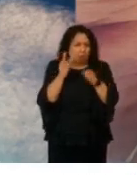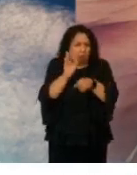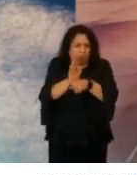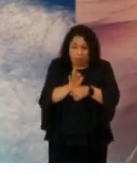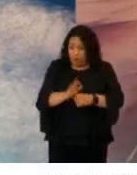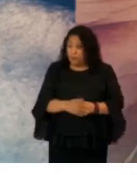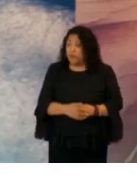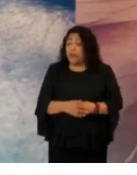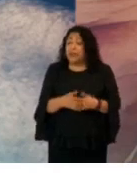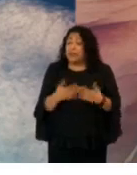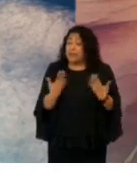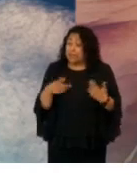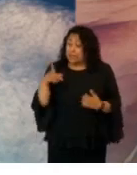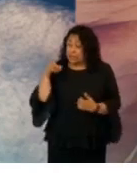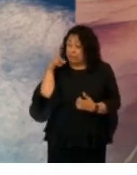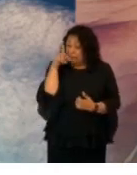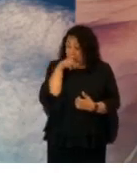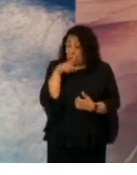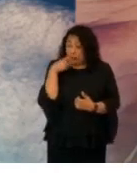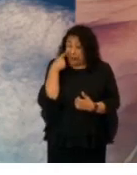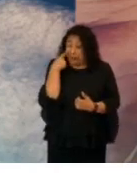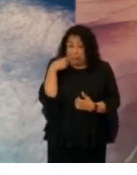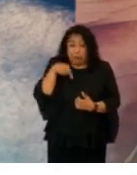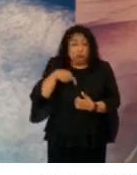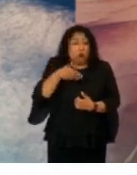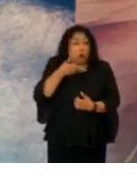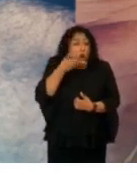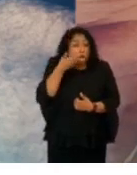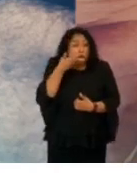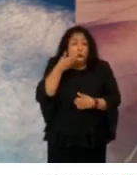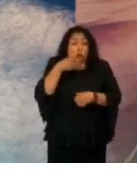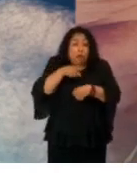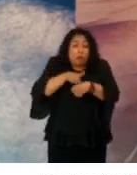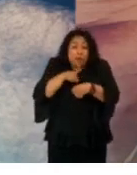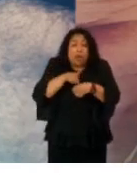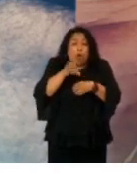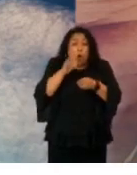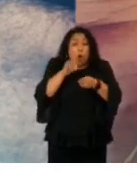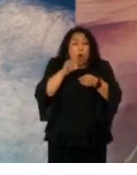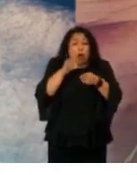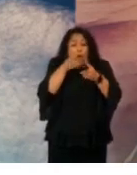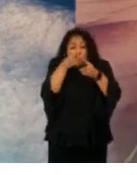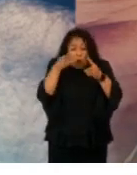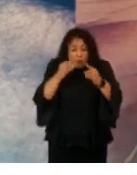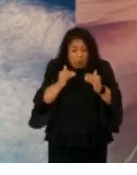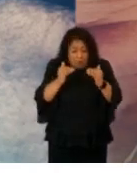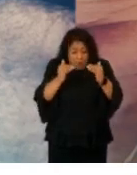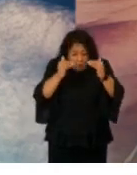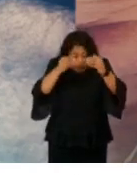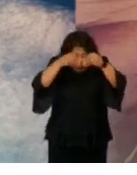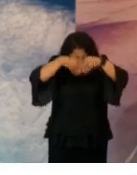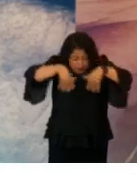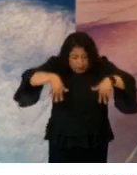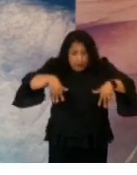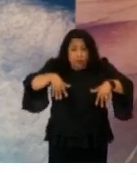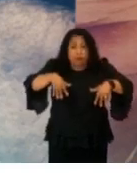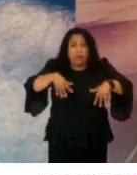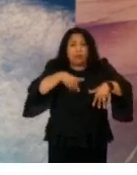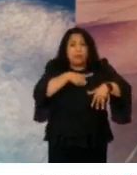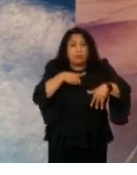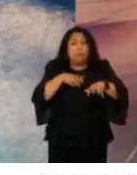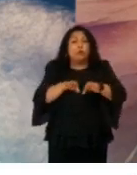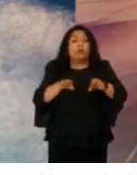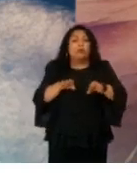El gran desafío que nosotros tenemos en lo cotidiano y en lo estructural es si somos capaces de poner la vida por